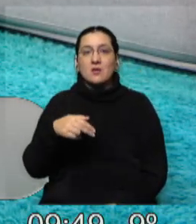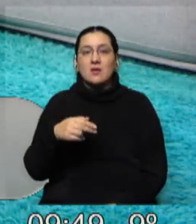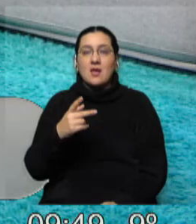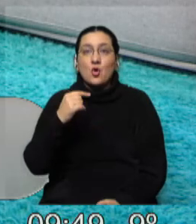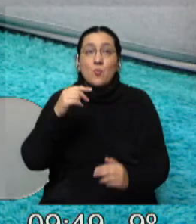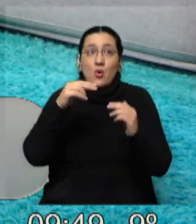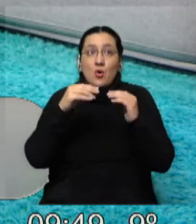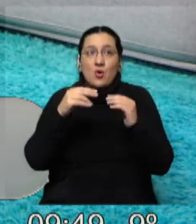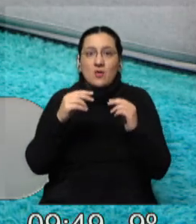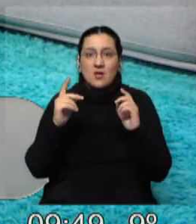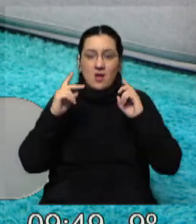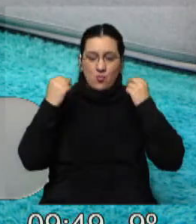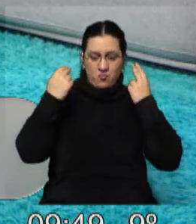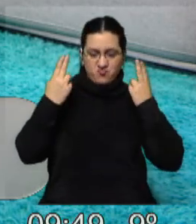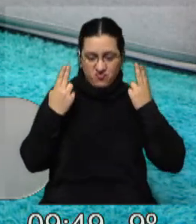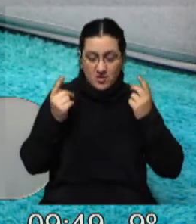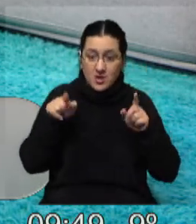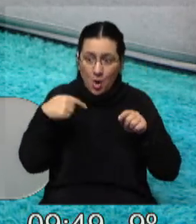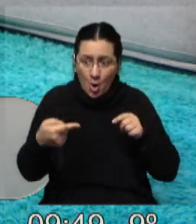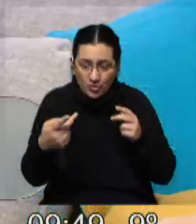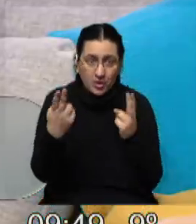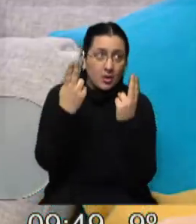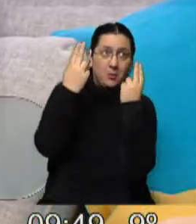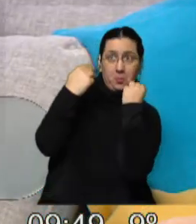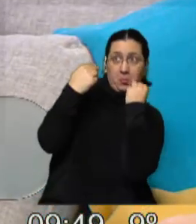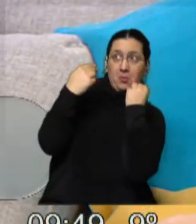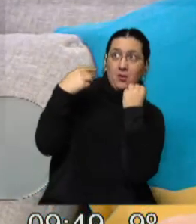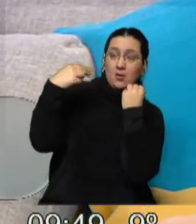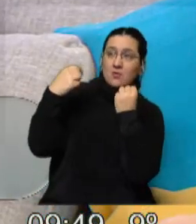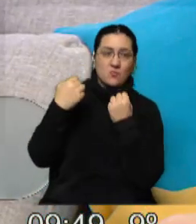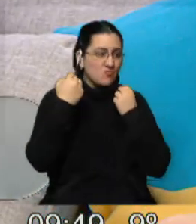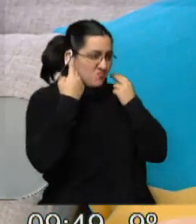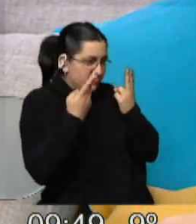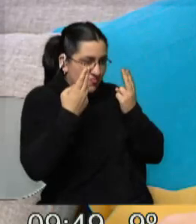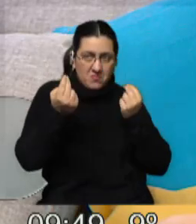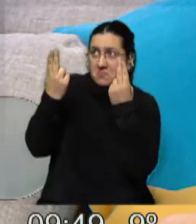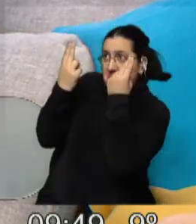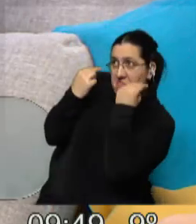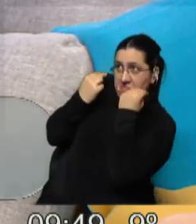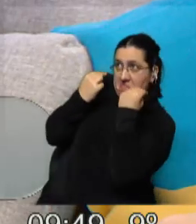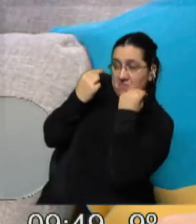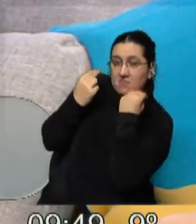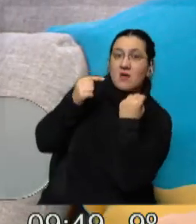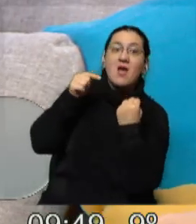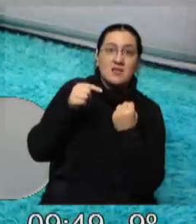poder, si se quiere, en donde tenemos al otro que es el que domina, ¿sí? Sumisión.